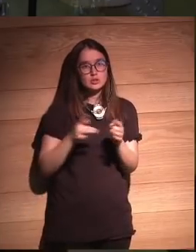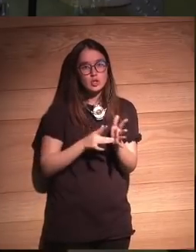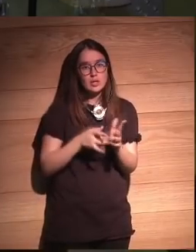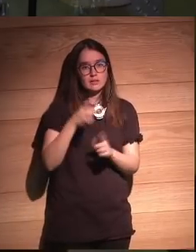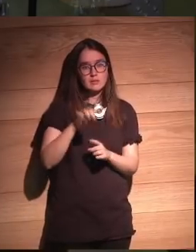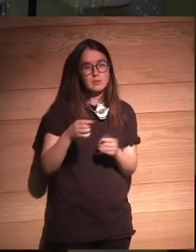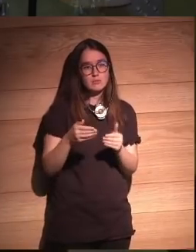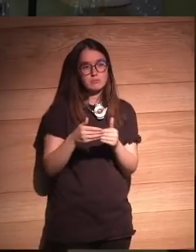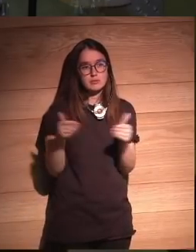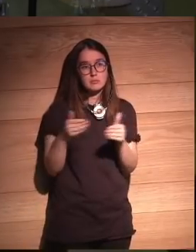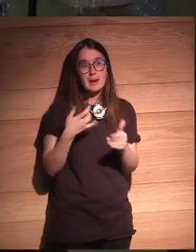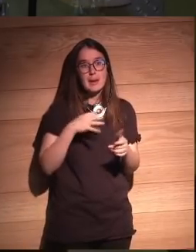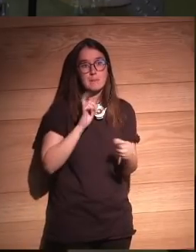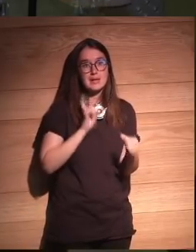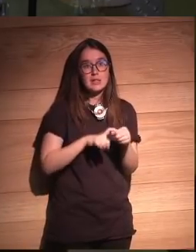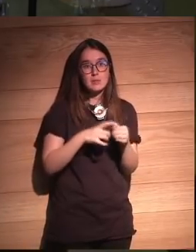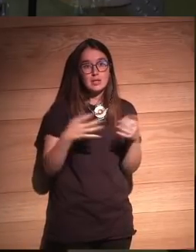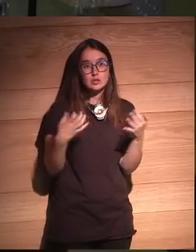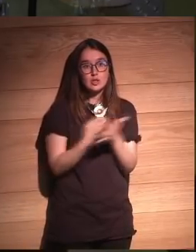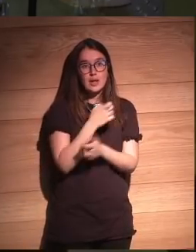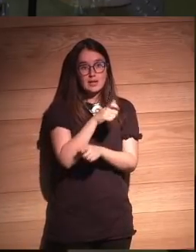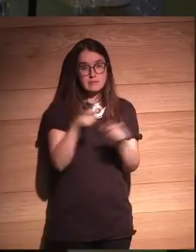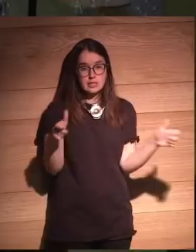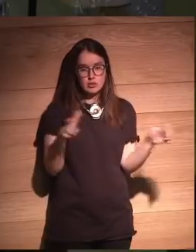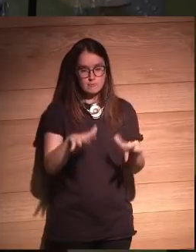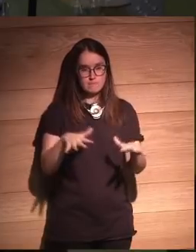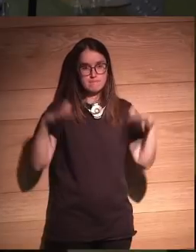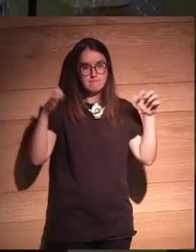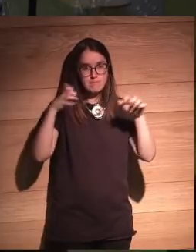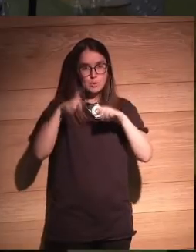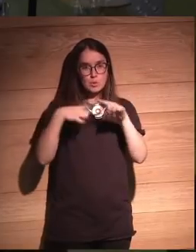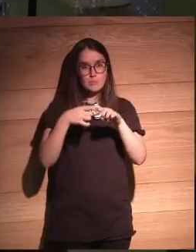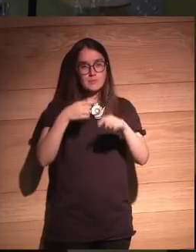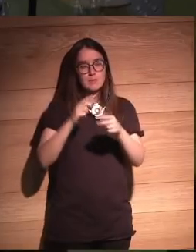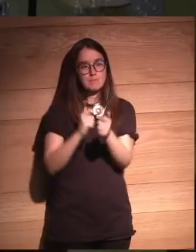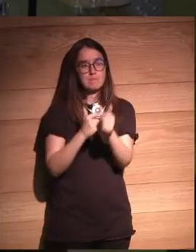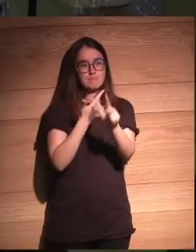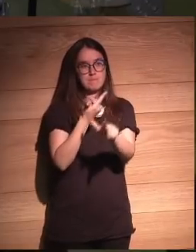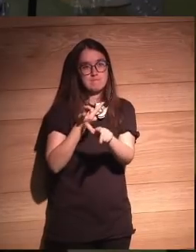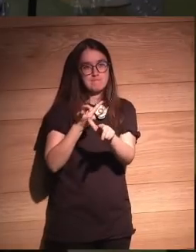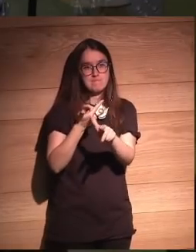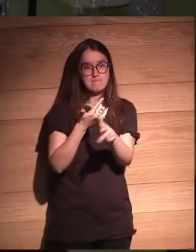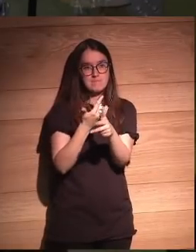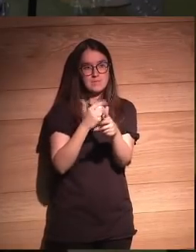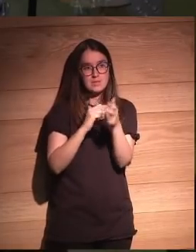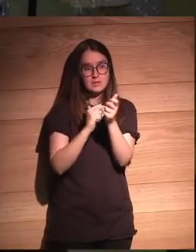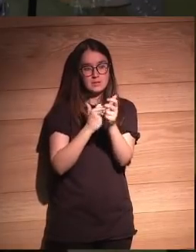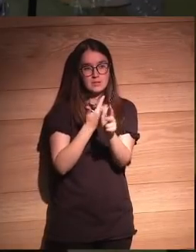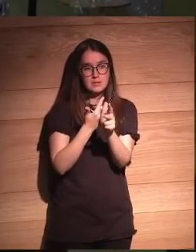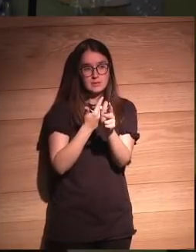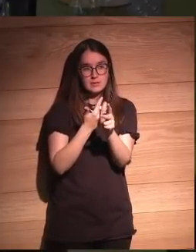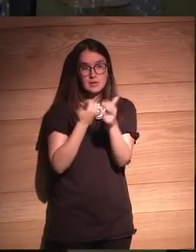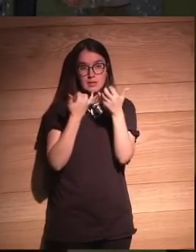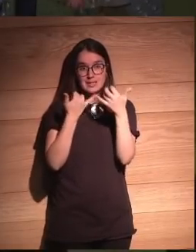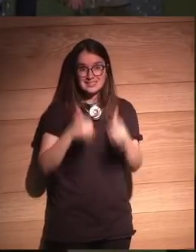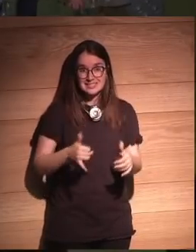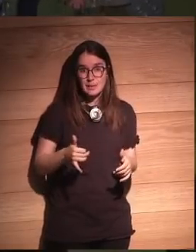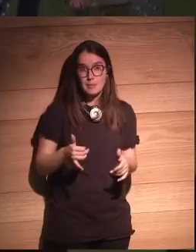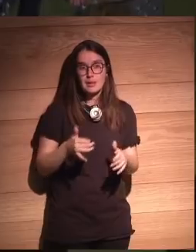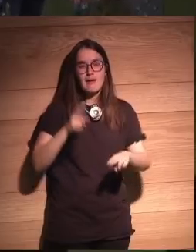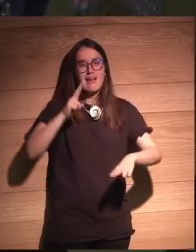también abierto para participar tanto todas las que estáis aquí como aquellas que estáis siguiendo el acto en streaming